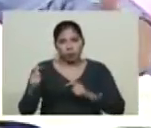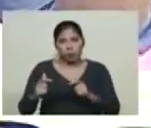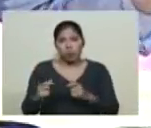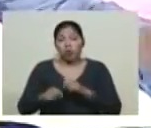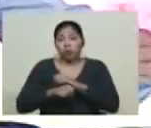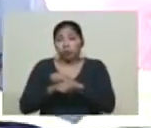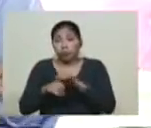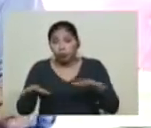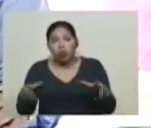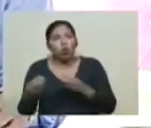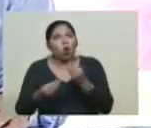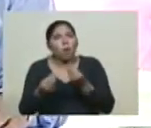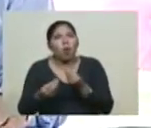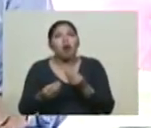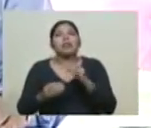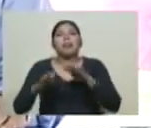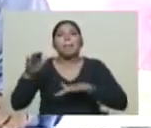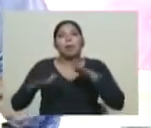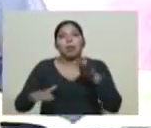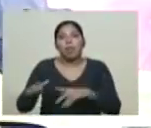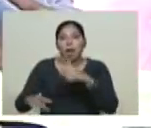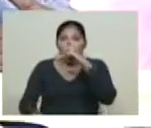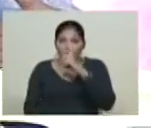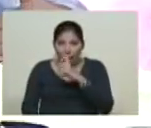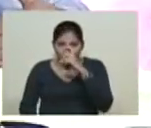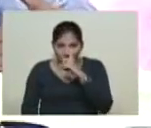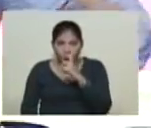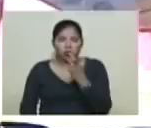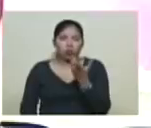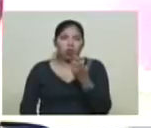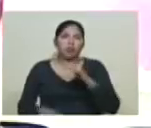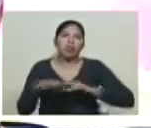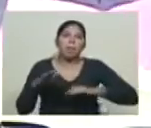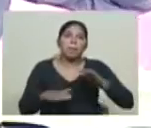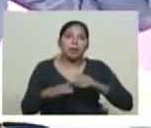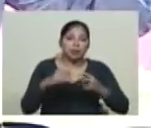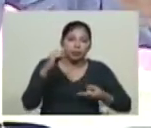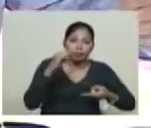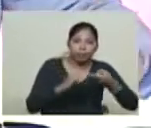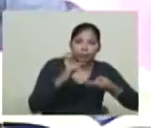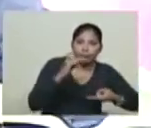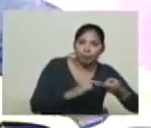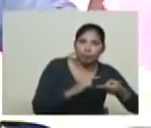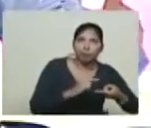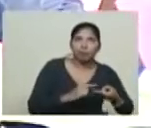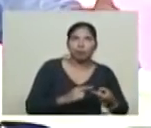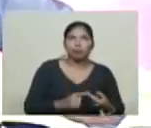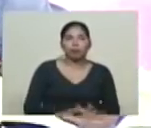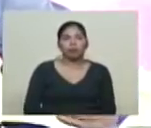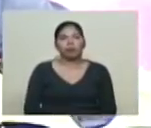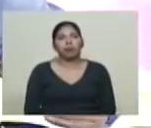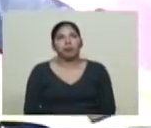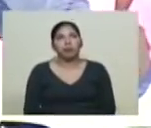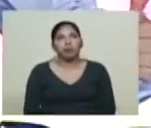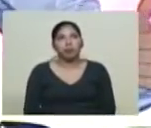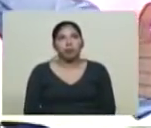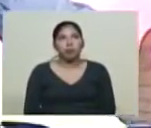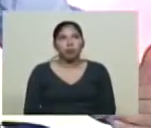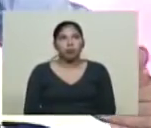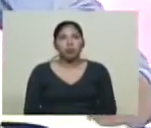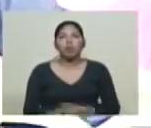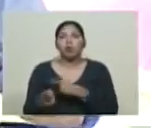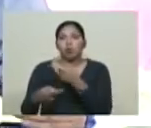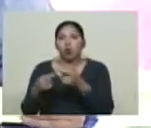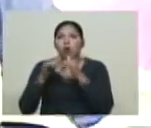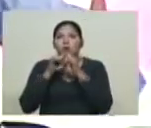y la función de cada una de las vacunas, que pasaremos pues el resto de la semana, en los días sucesivos, dando detalles a dónde vamos